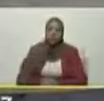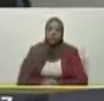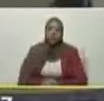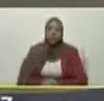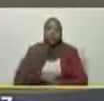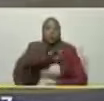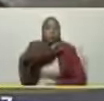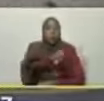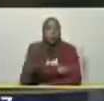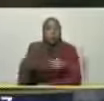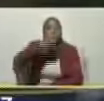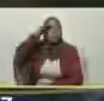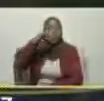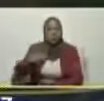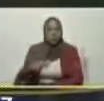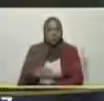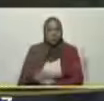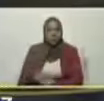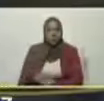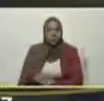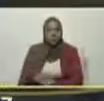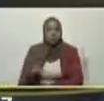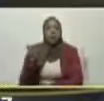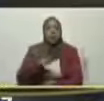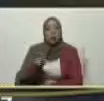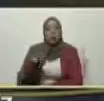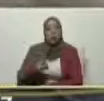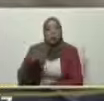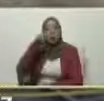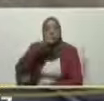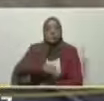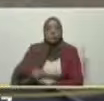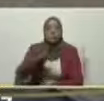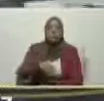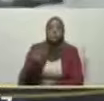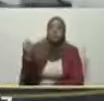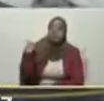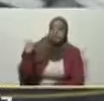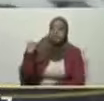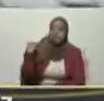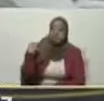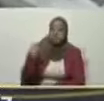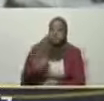popular, militar. Y lo que necesite, me lo dice.